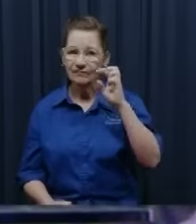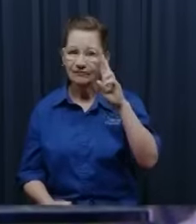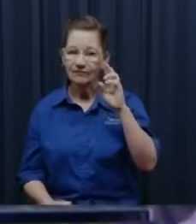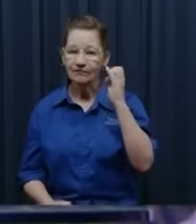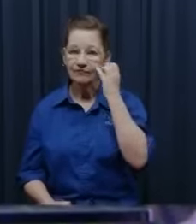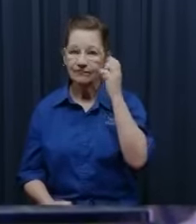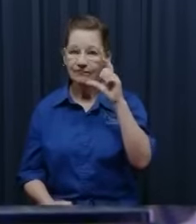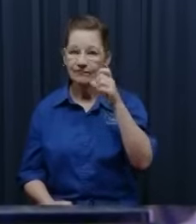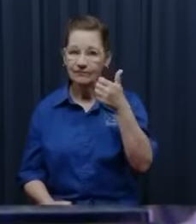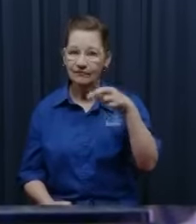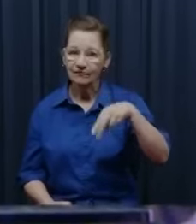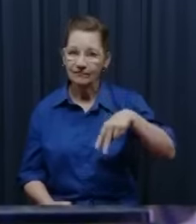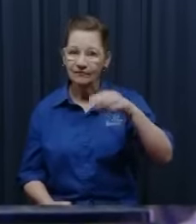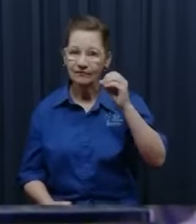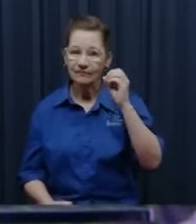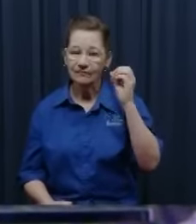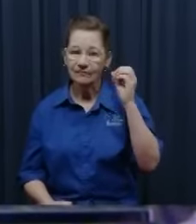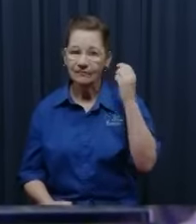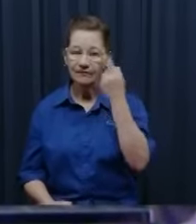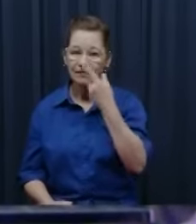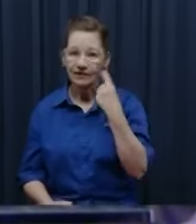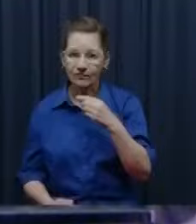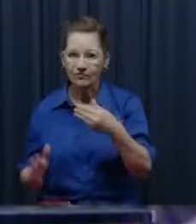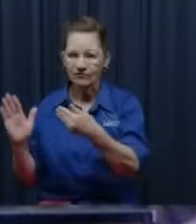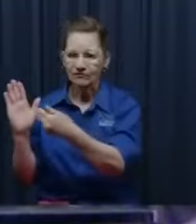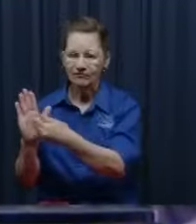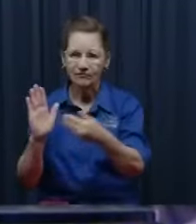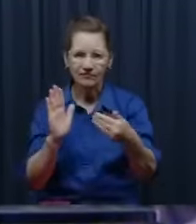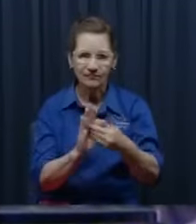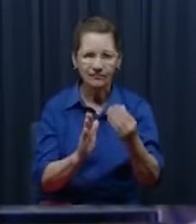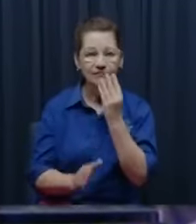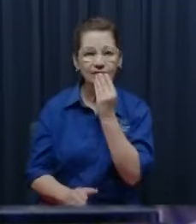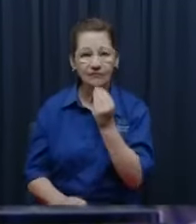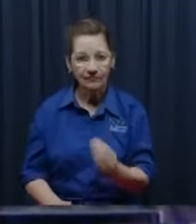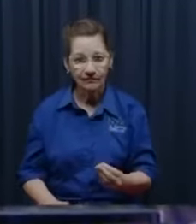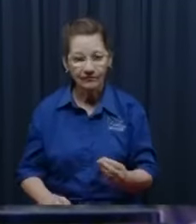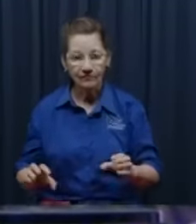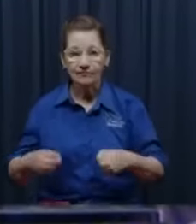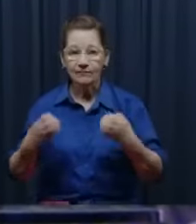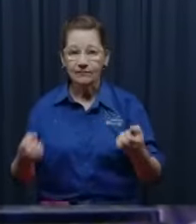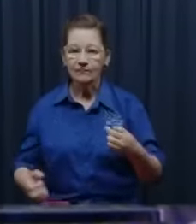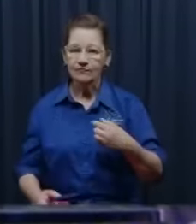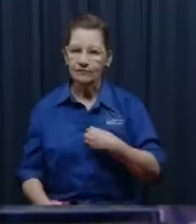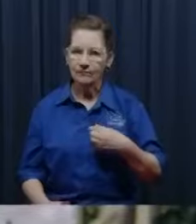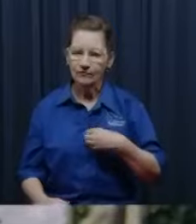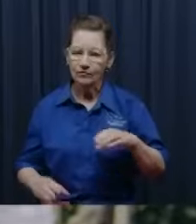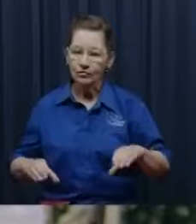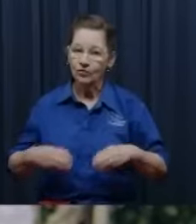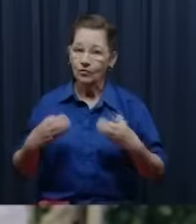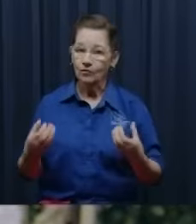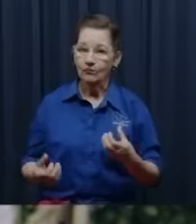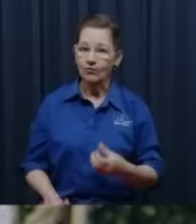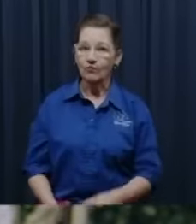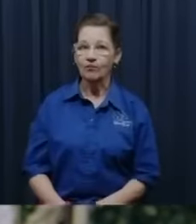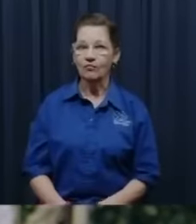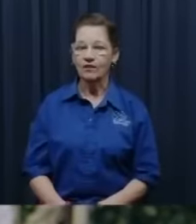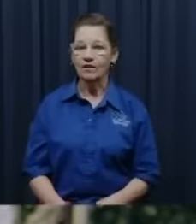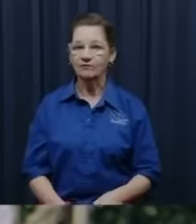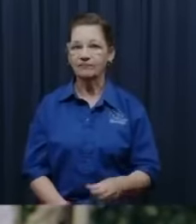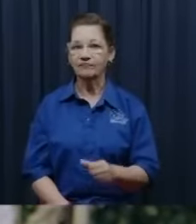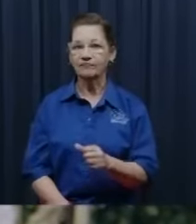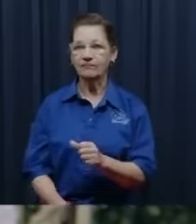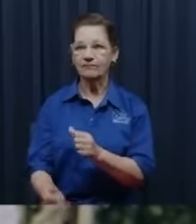Israel Entonces yo estoy aquí como una autoridad espiritual que